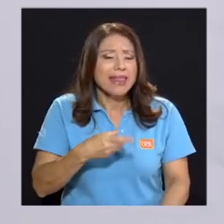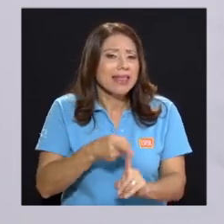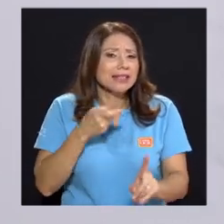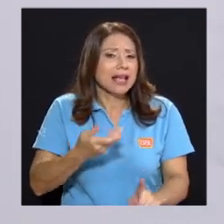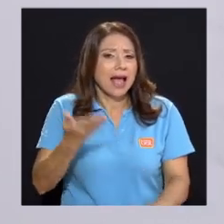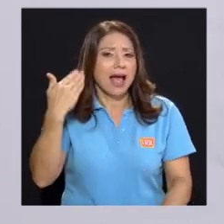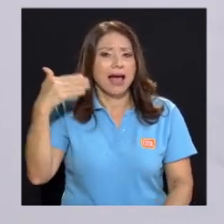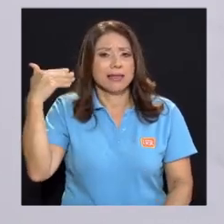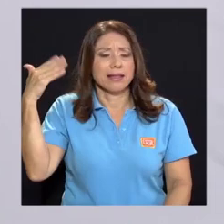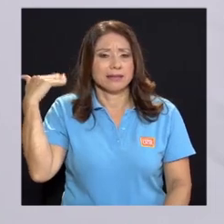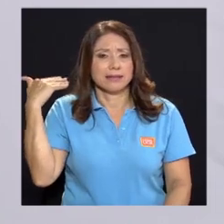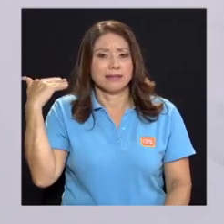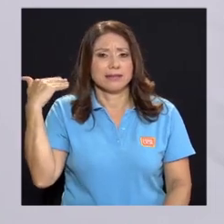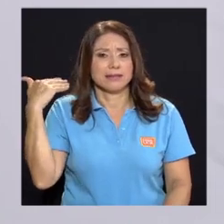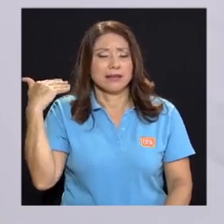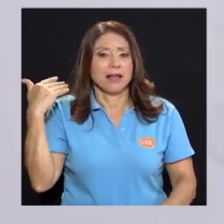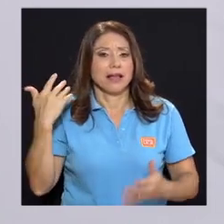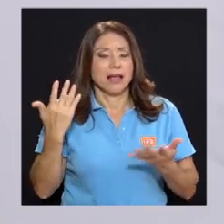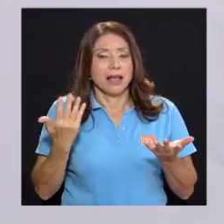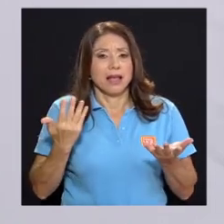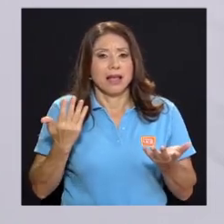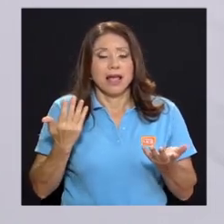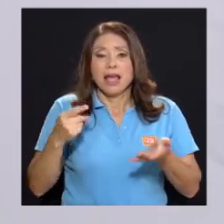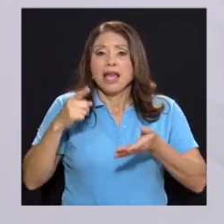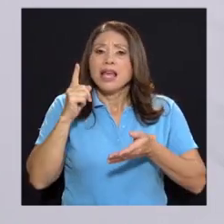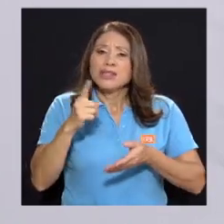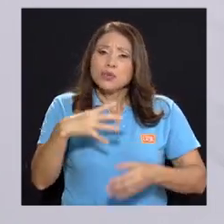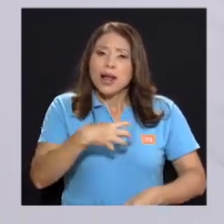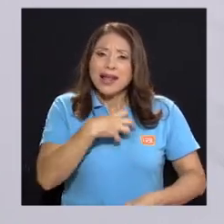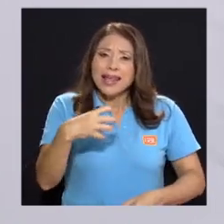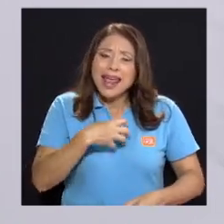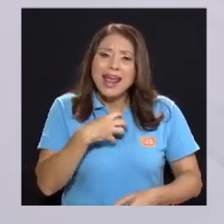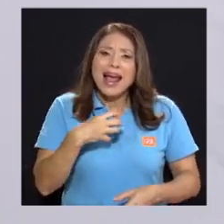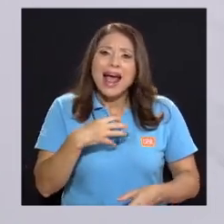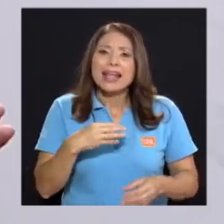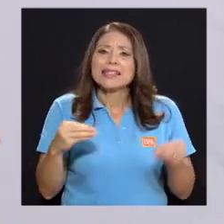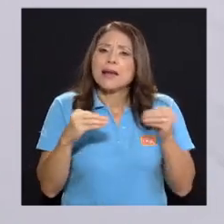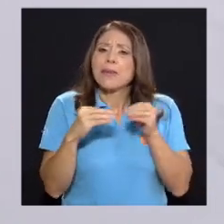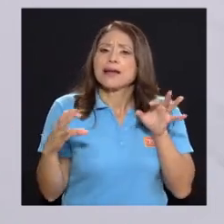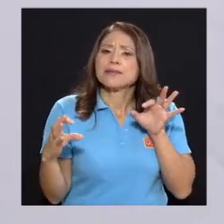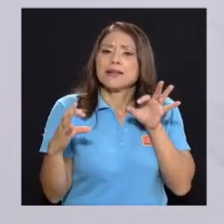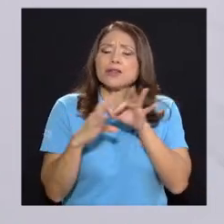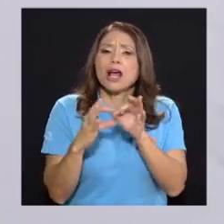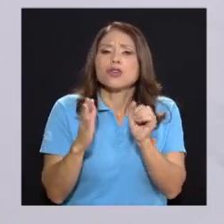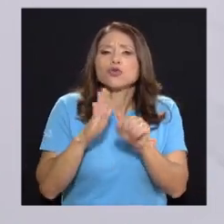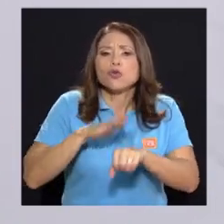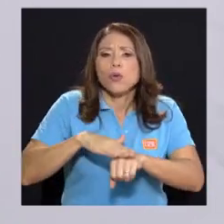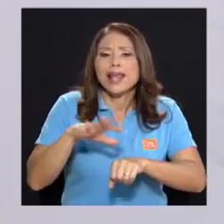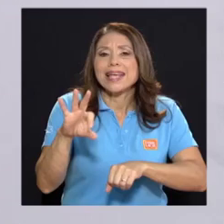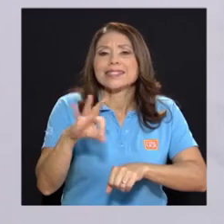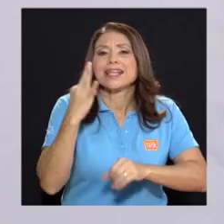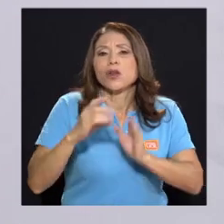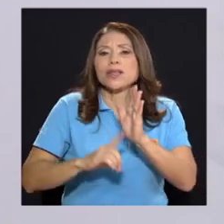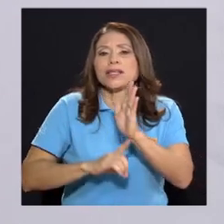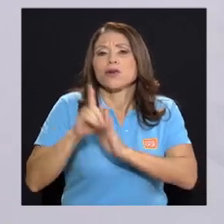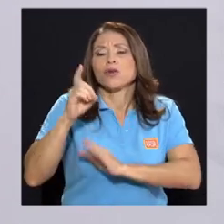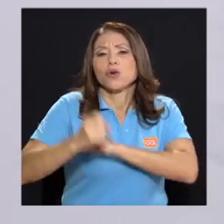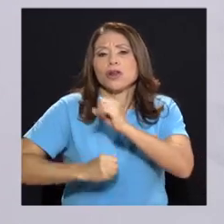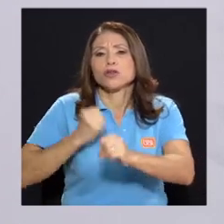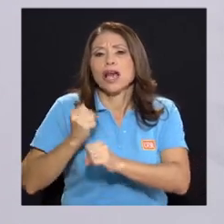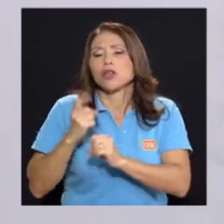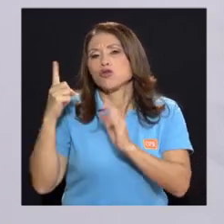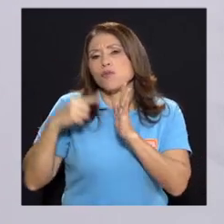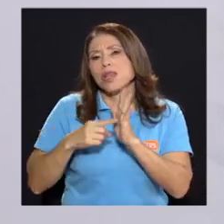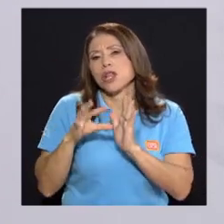antes es una queja que viene más del estilo desarrollo que se implanta en los años 80 no ven nosotras costa